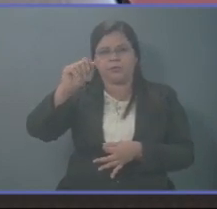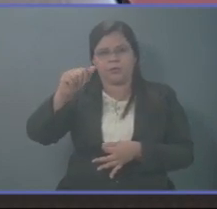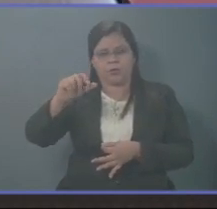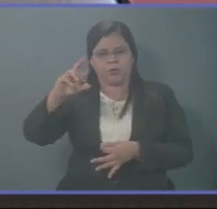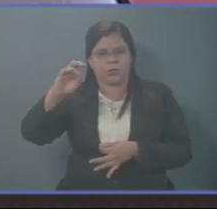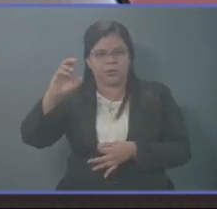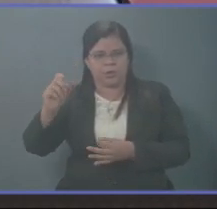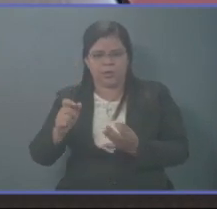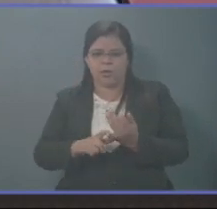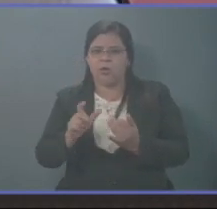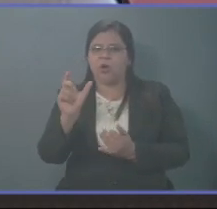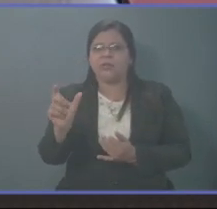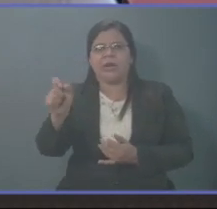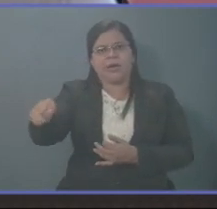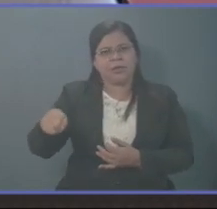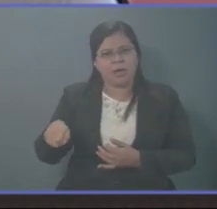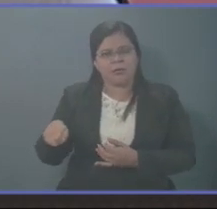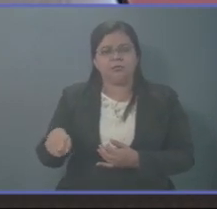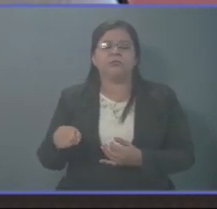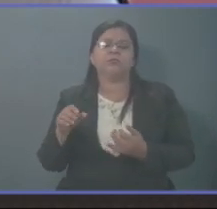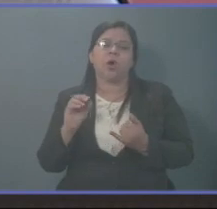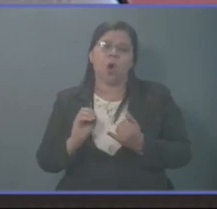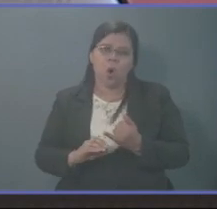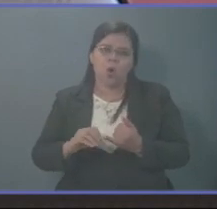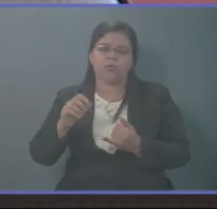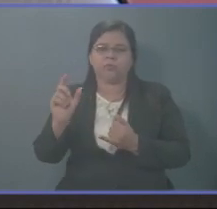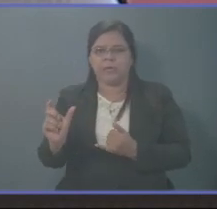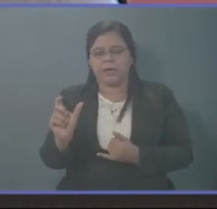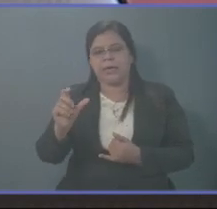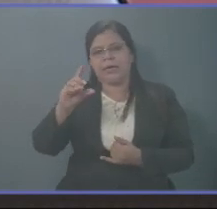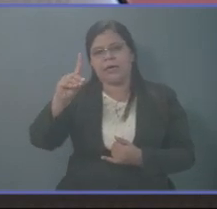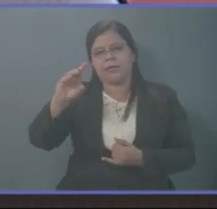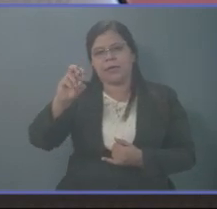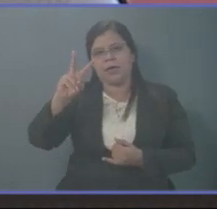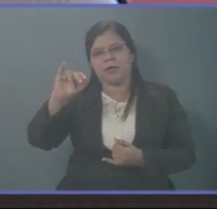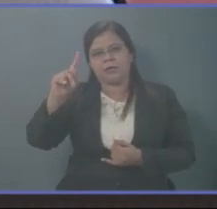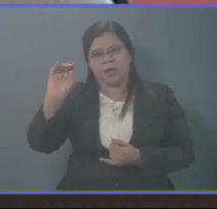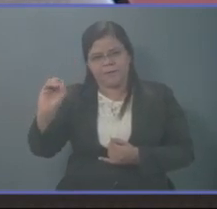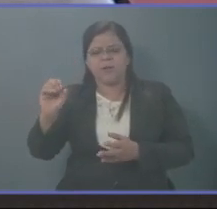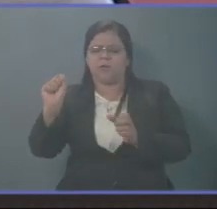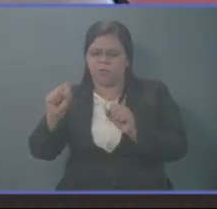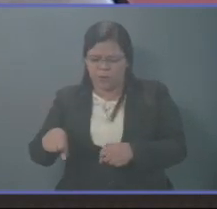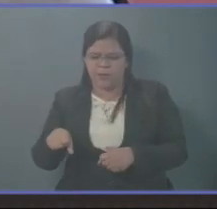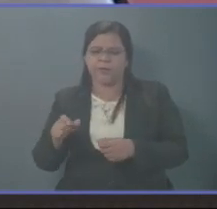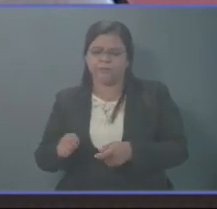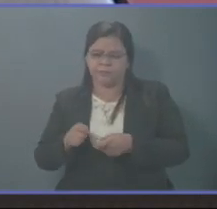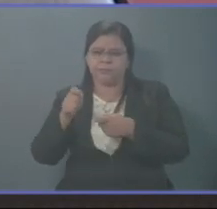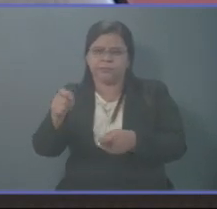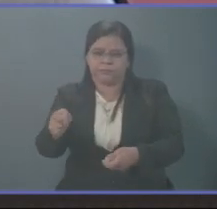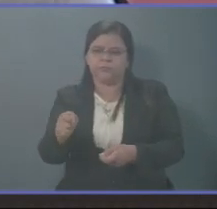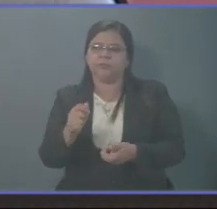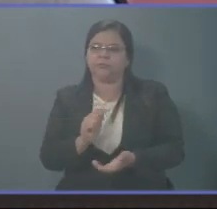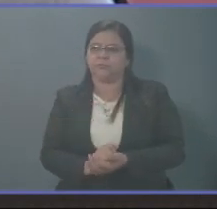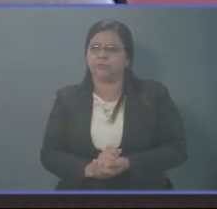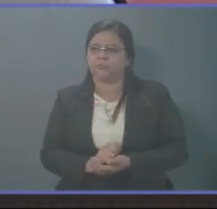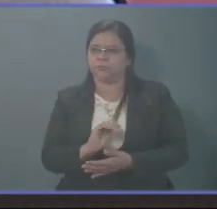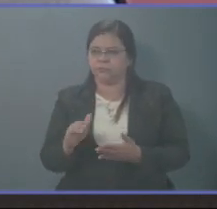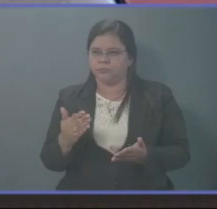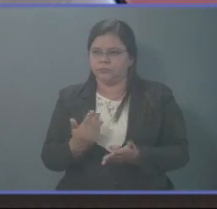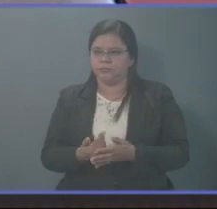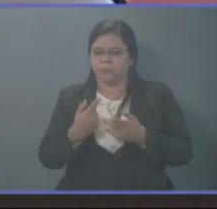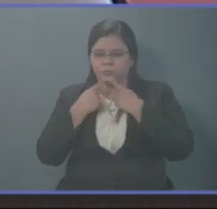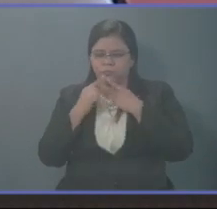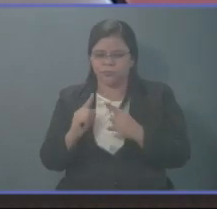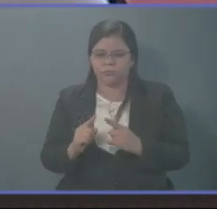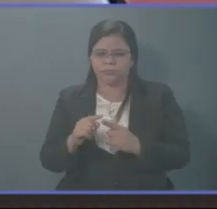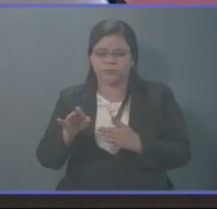de crédito o débito aceptadas por la Dirección General de Tesorería y presentando las correspondientes